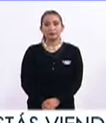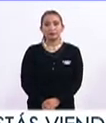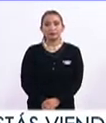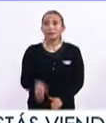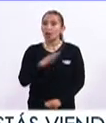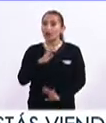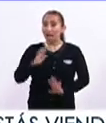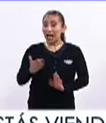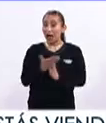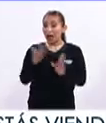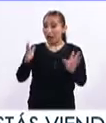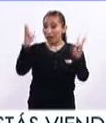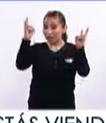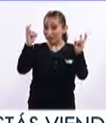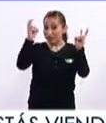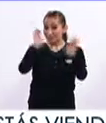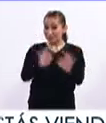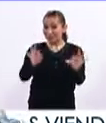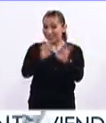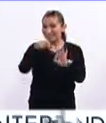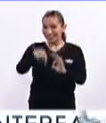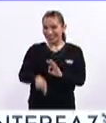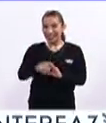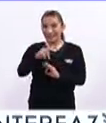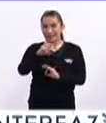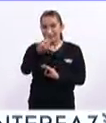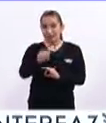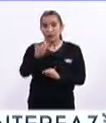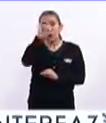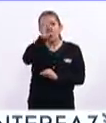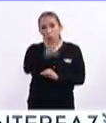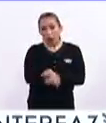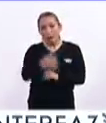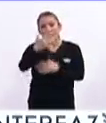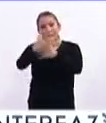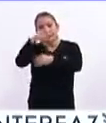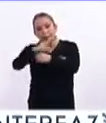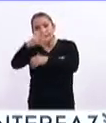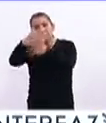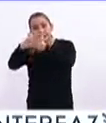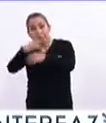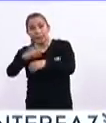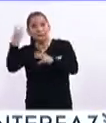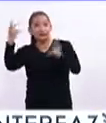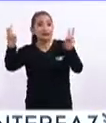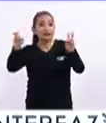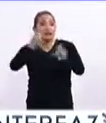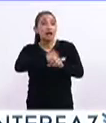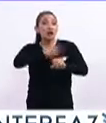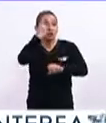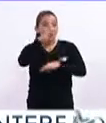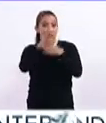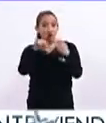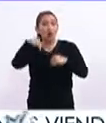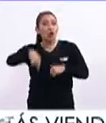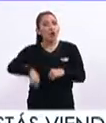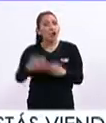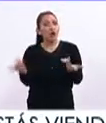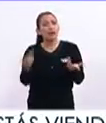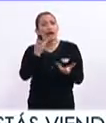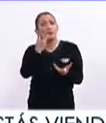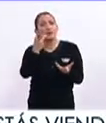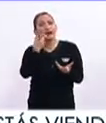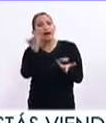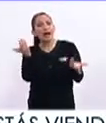Bueno, ya llegamos a una sección muy importante de nuestro programa los jueves cada 15 días, que se llama Salud para Todos, y hoy vamos a